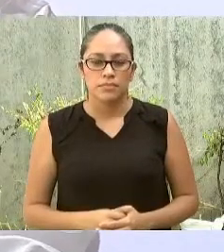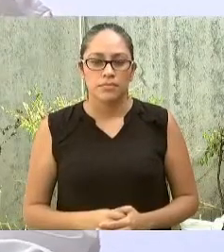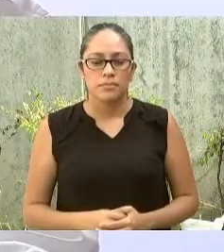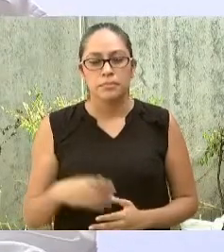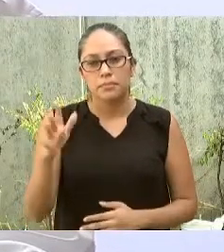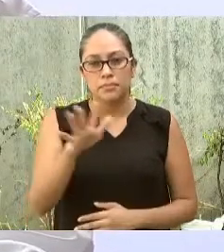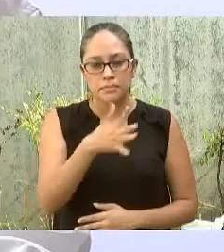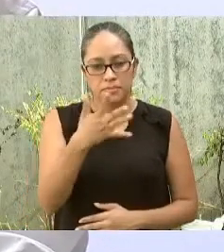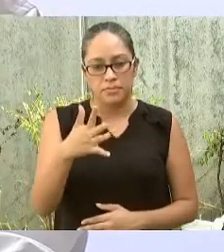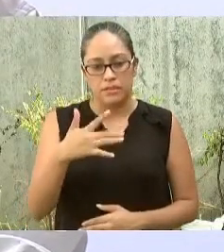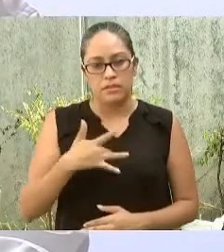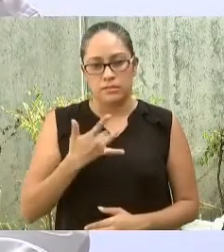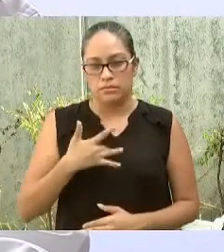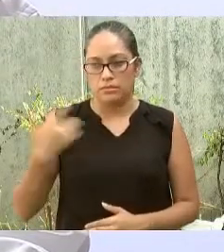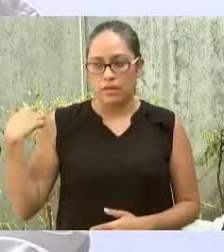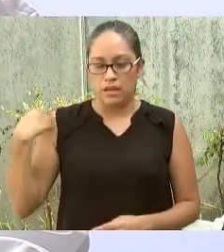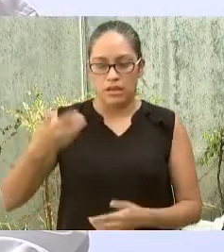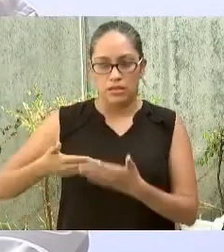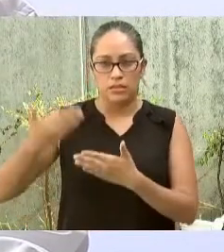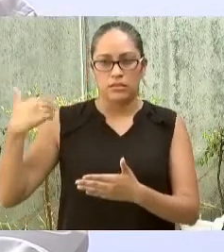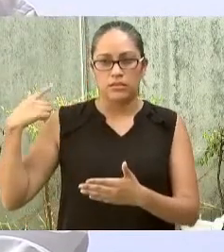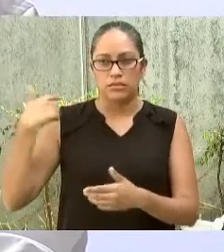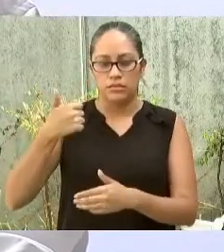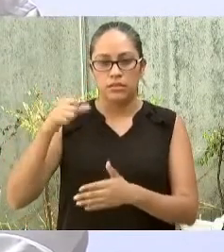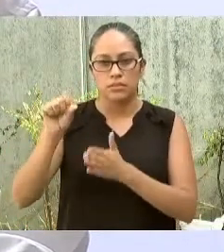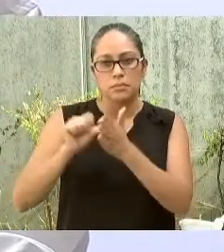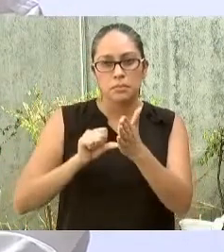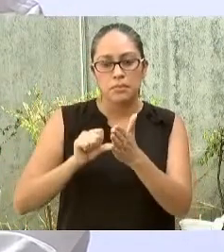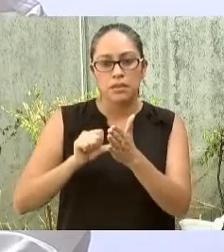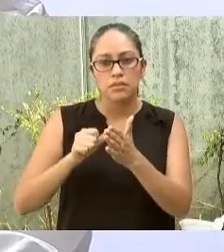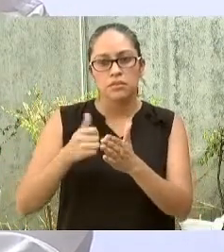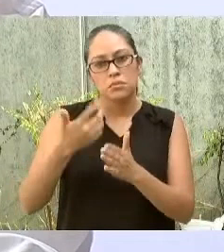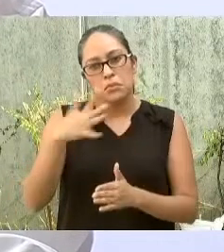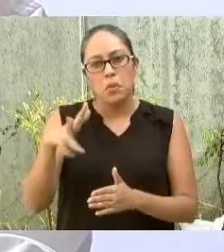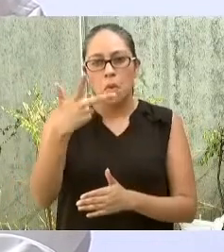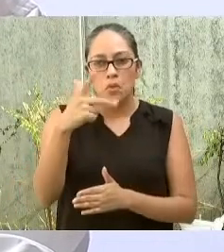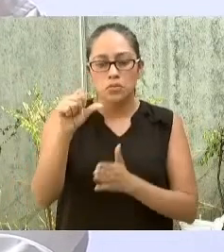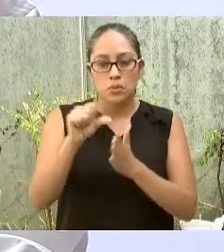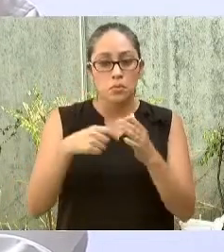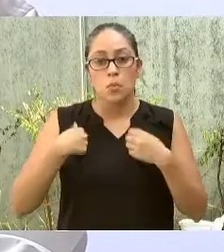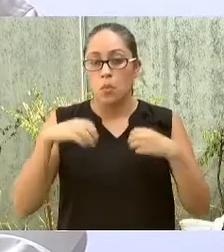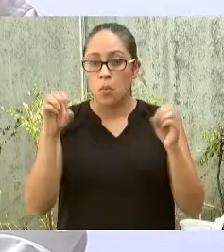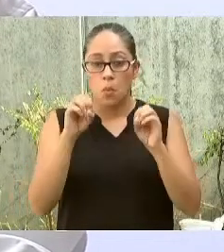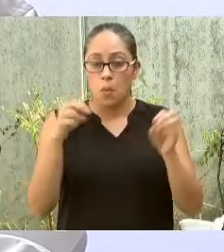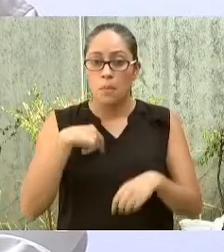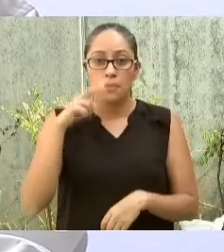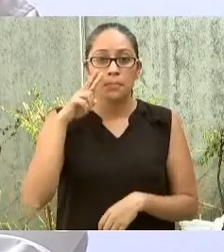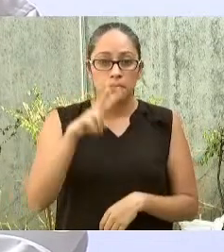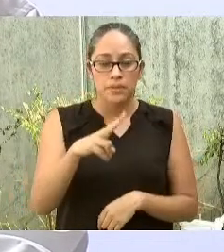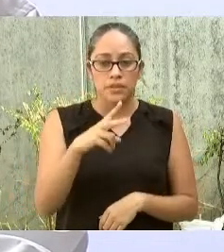6 meses, 8 meses sin ver al fiscal general